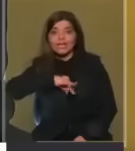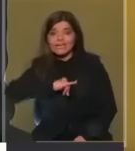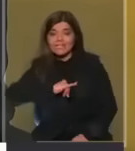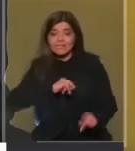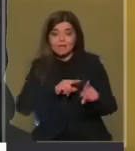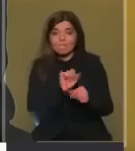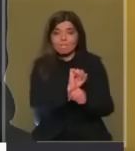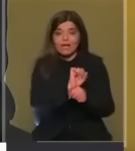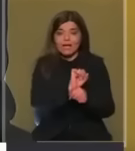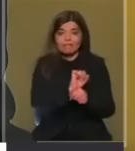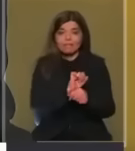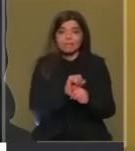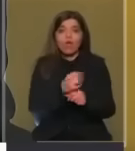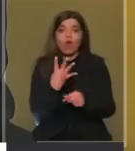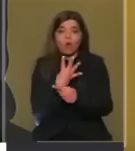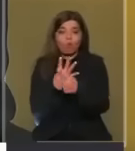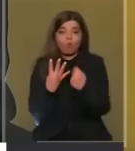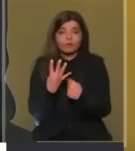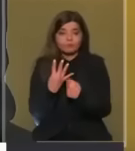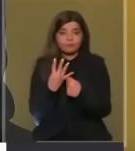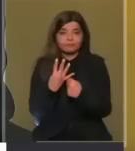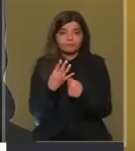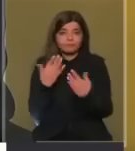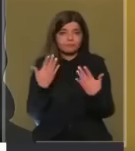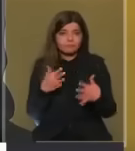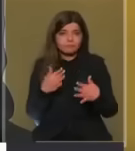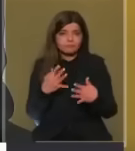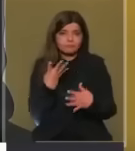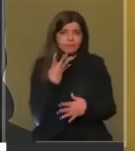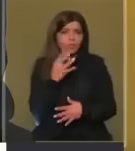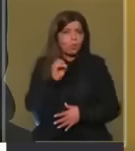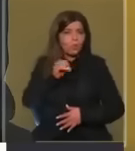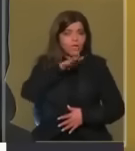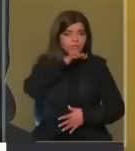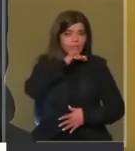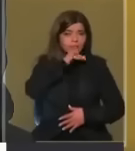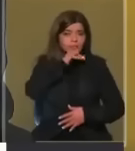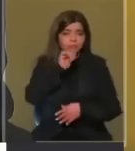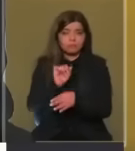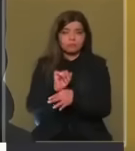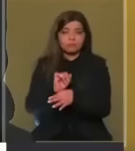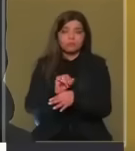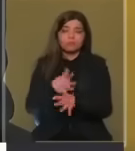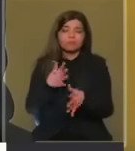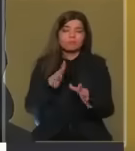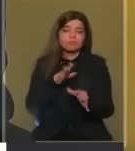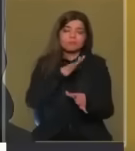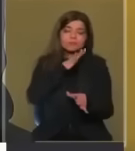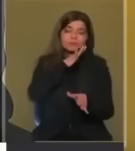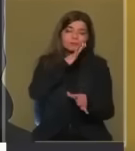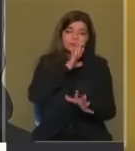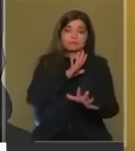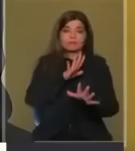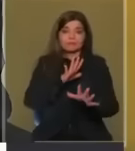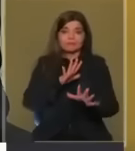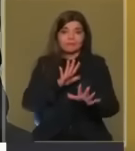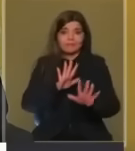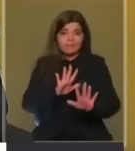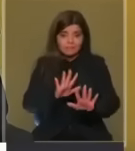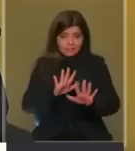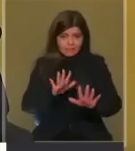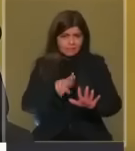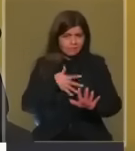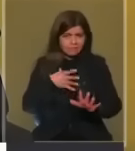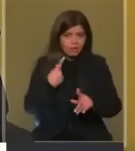¿Cuánto habían avanzado? Ya llevábamos por lo menos 40 minutos, ¿no? Unos 40 minutos. Yo iba un poco dormido hasta que sentí que algo